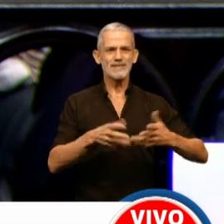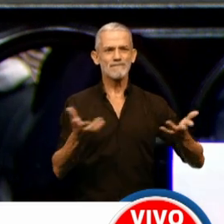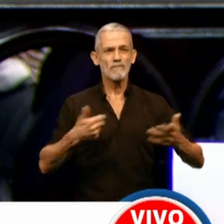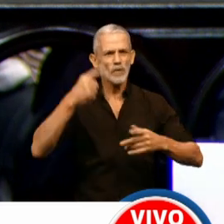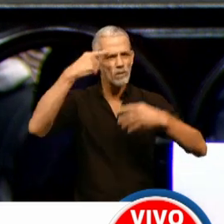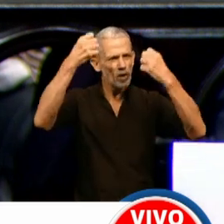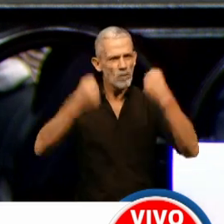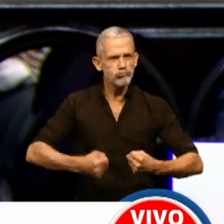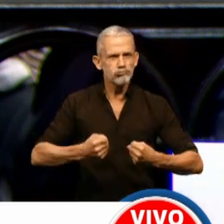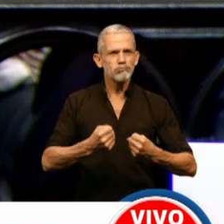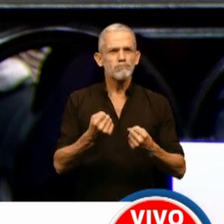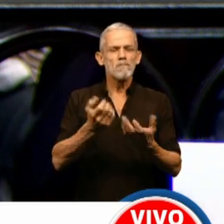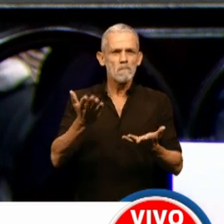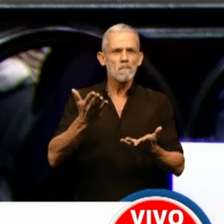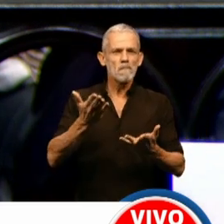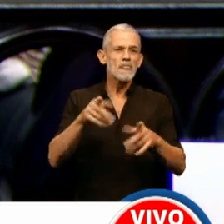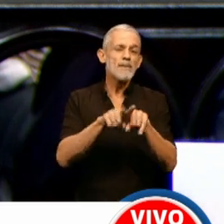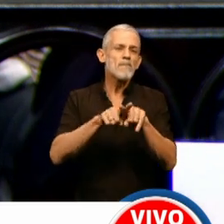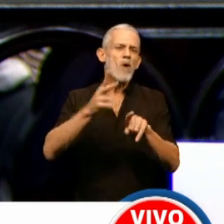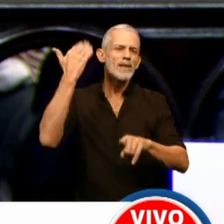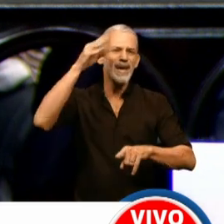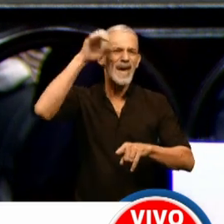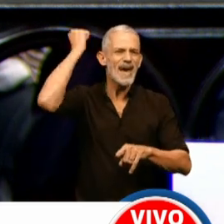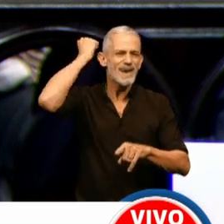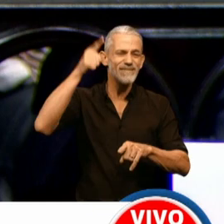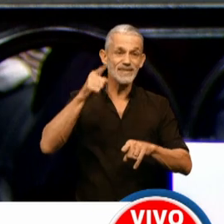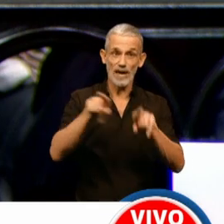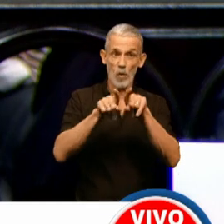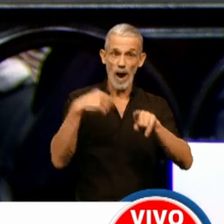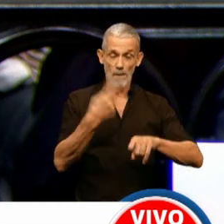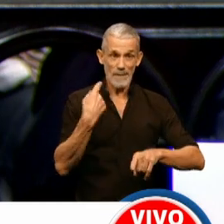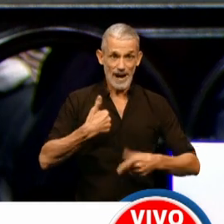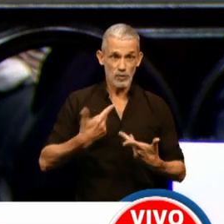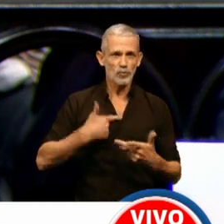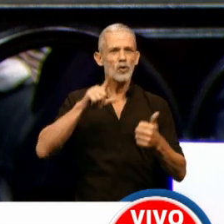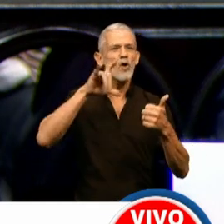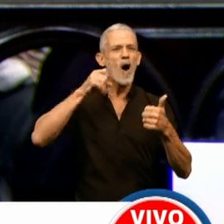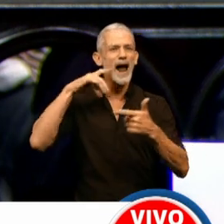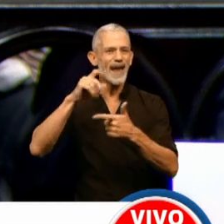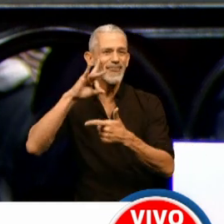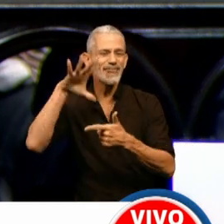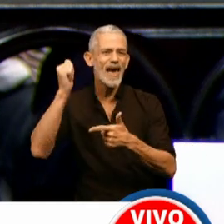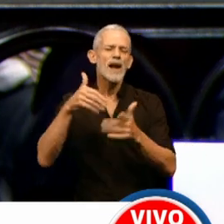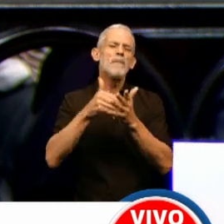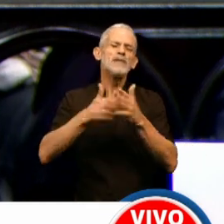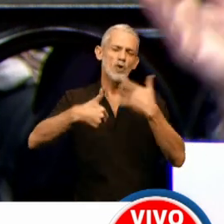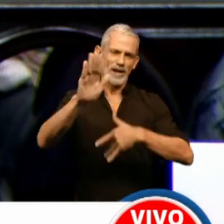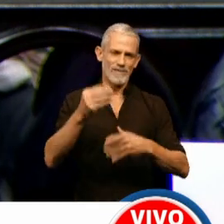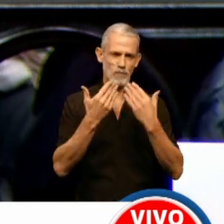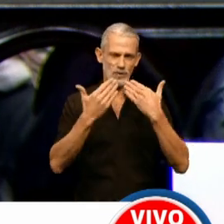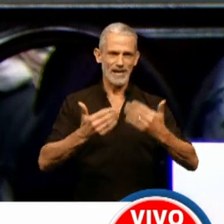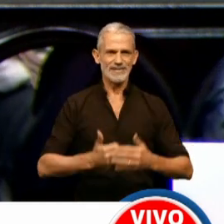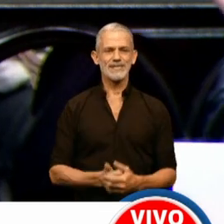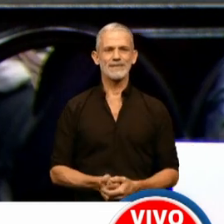que tanto como fue evita para todas nosotras lohan adriana van a ser millones gracias